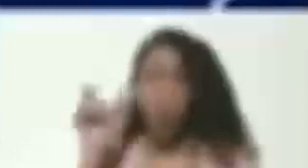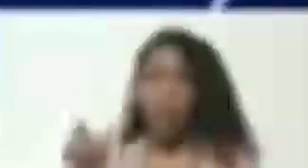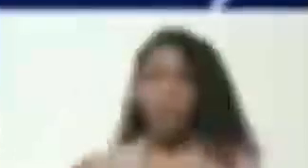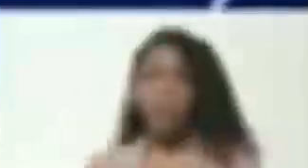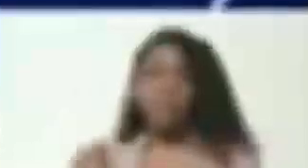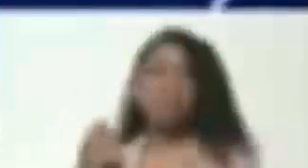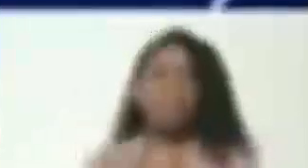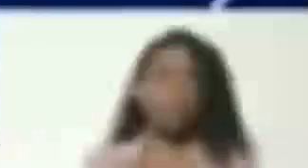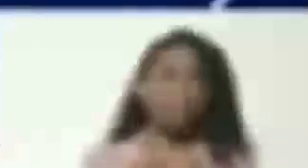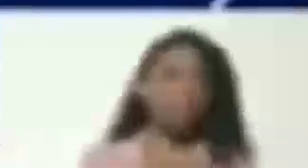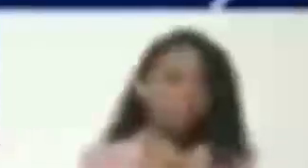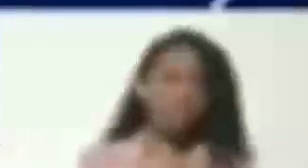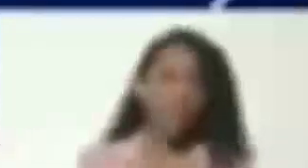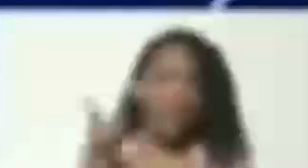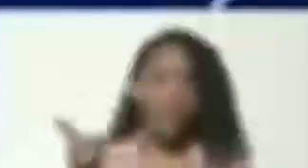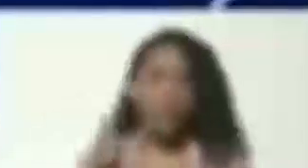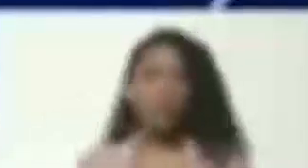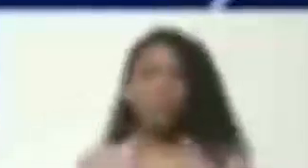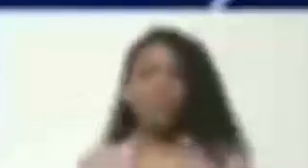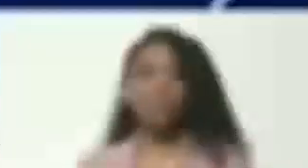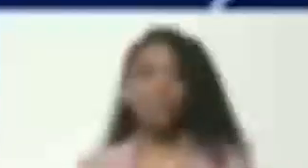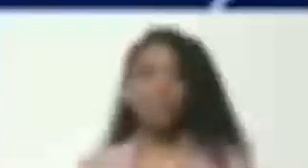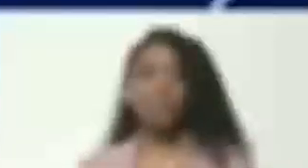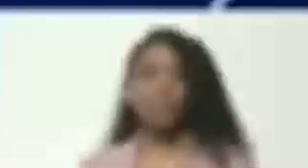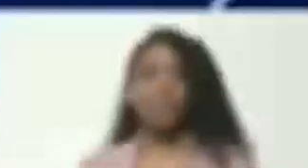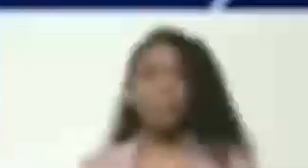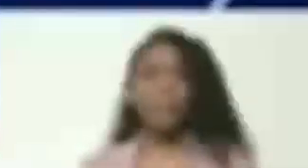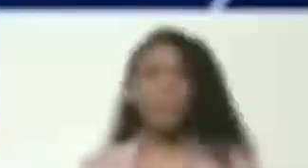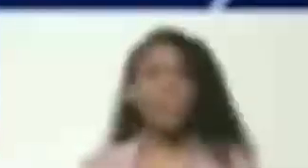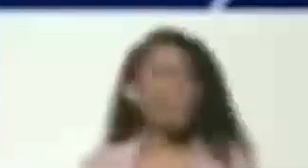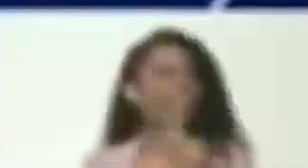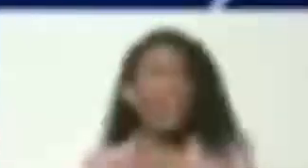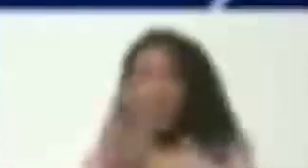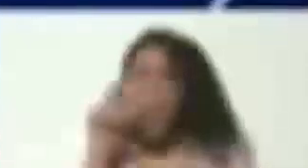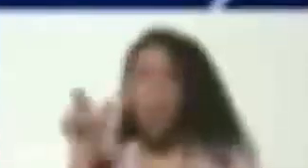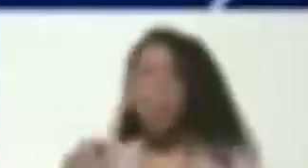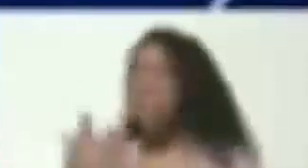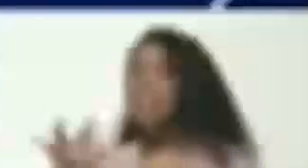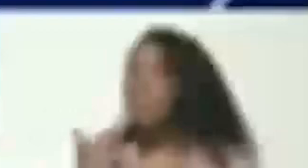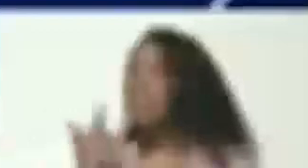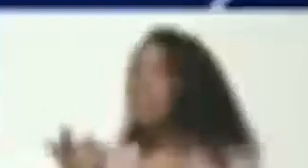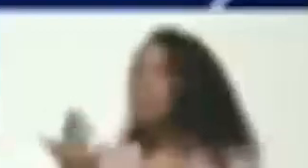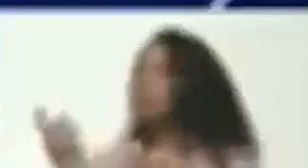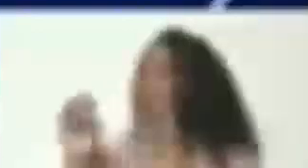que nanay, nanay. Dejamos el video hasta aquí para que tú mandes tus puntos de vista,